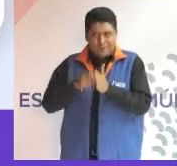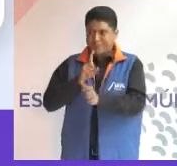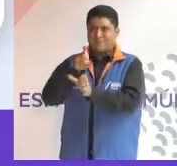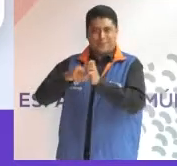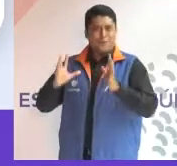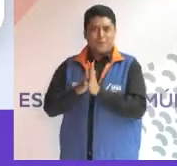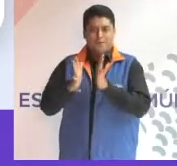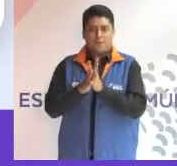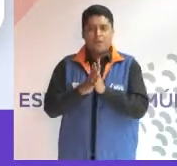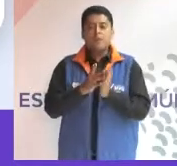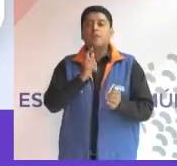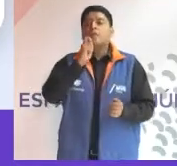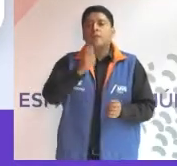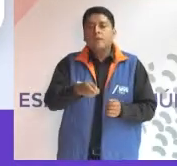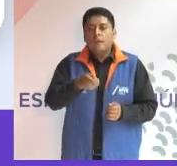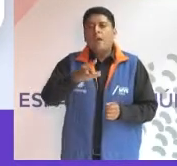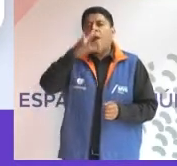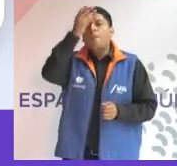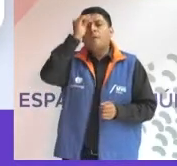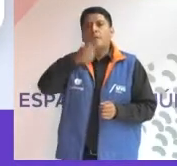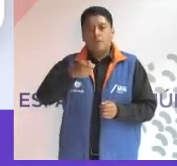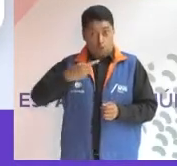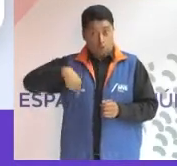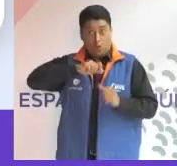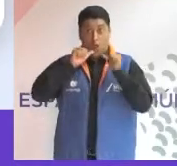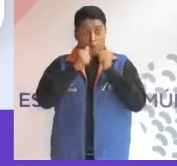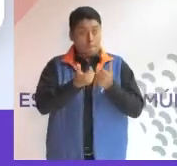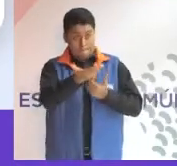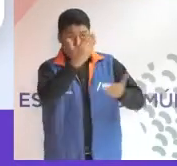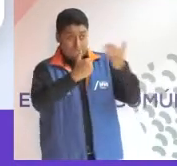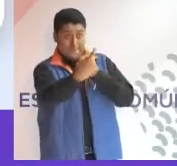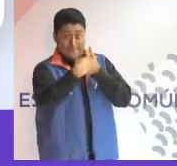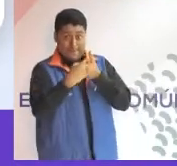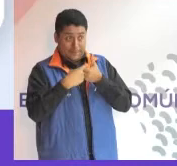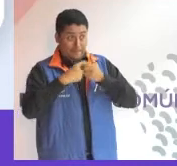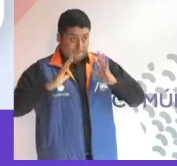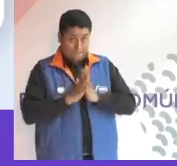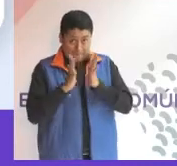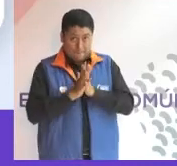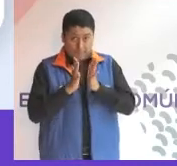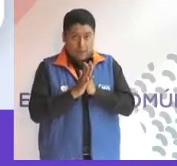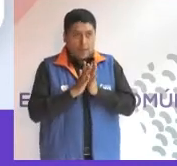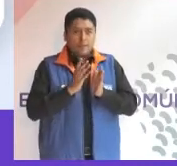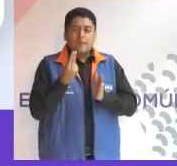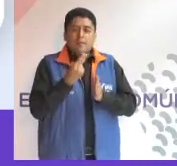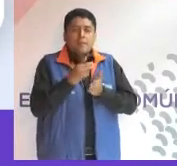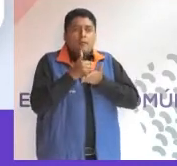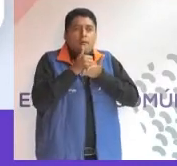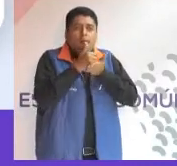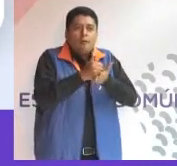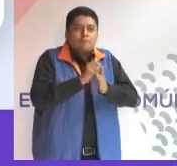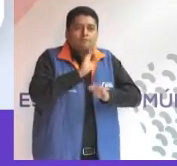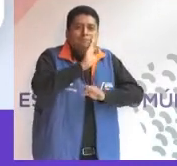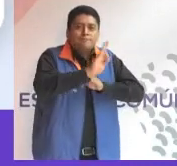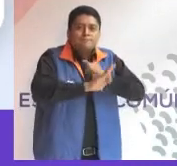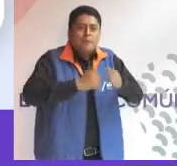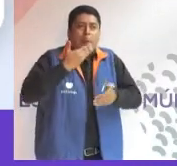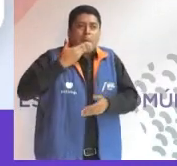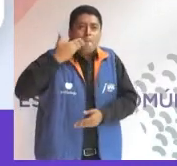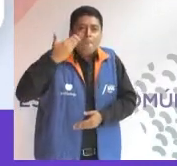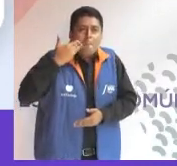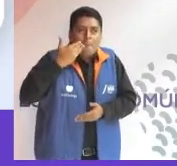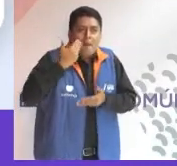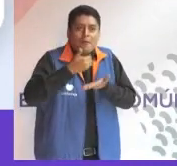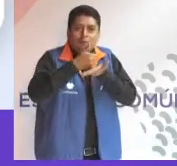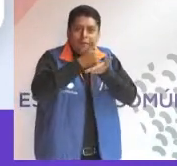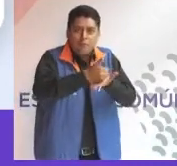bien a nuestros voluntarios, invitar a la gente a participar. Y una de las broncas que tenemos las organizaciones sociales es que no estamos listos para recibir